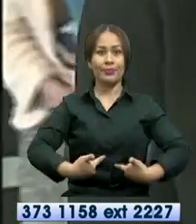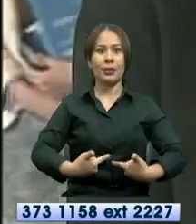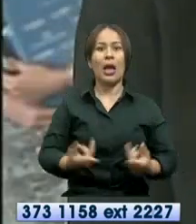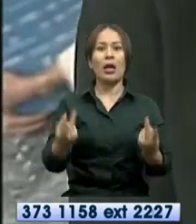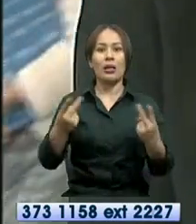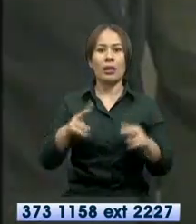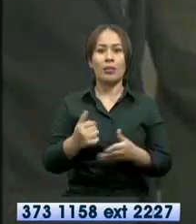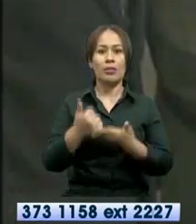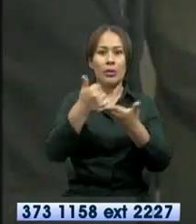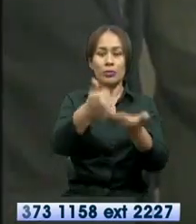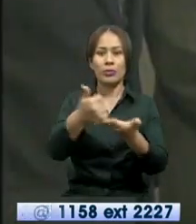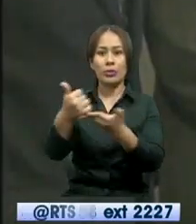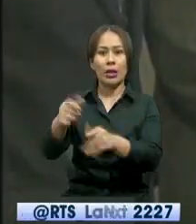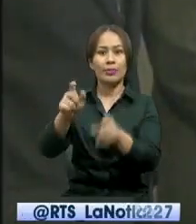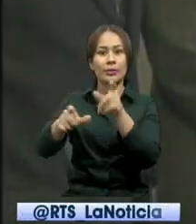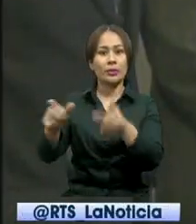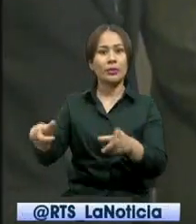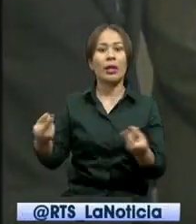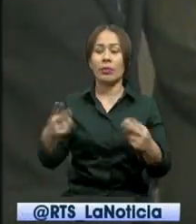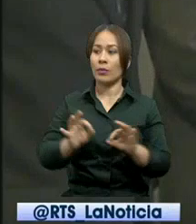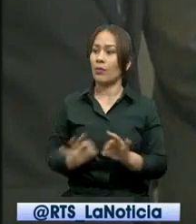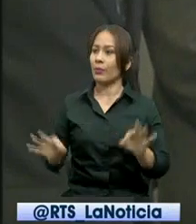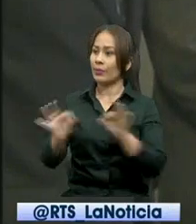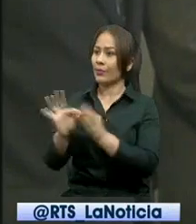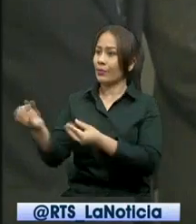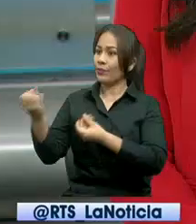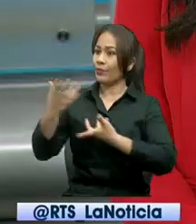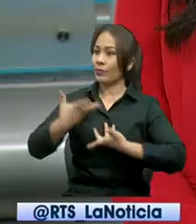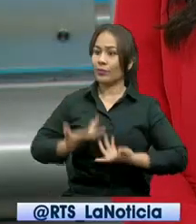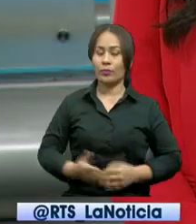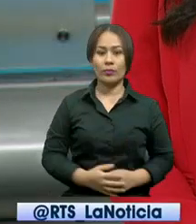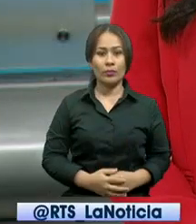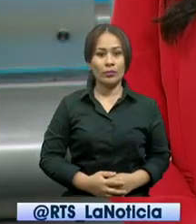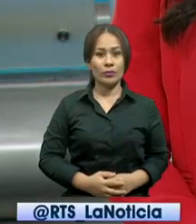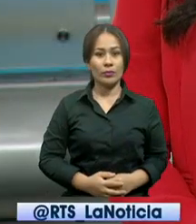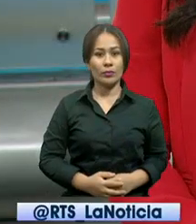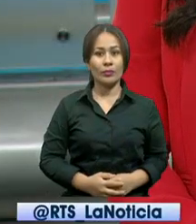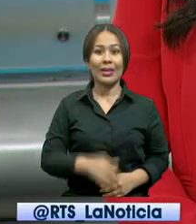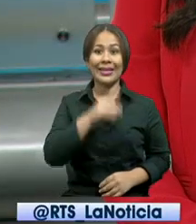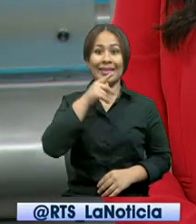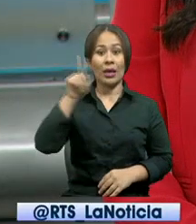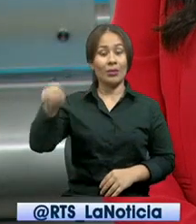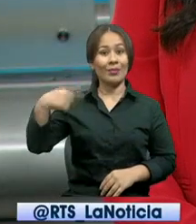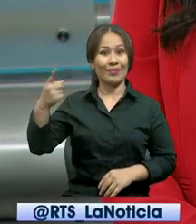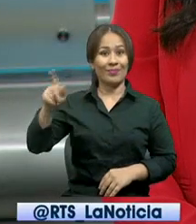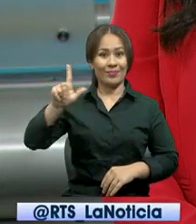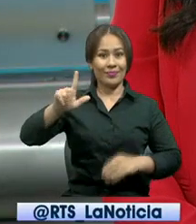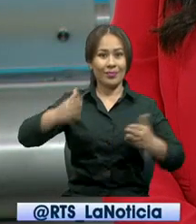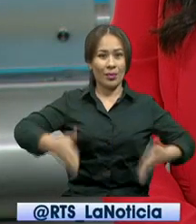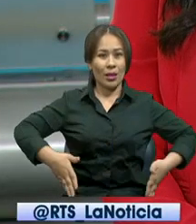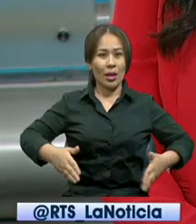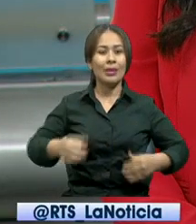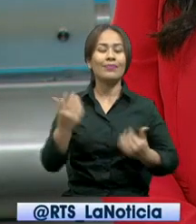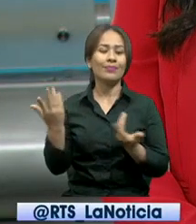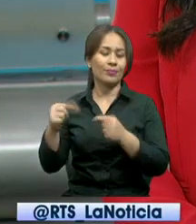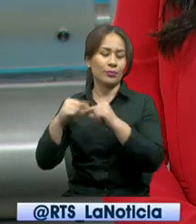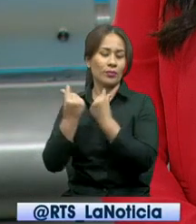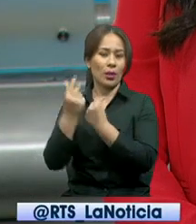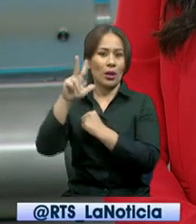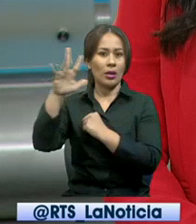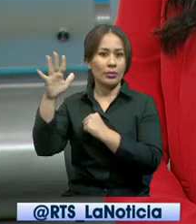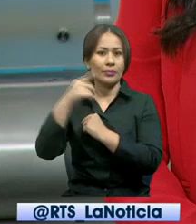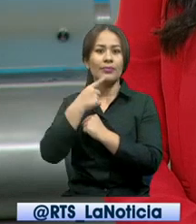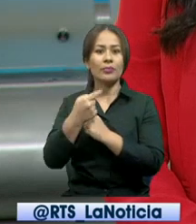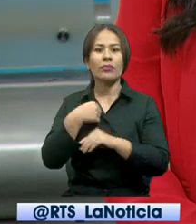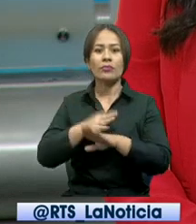gabinete paritario. Informó Héctor Romero. El candidato presidencial por Alianza País, Lenín Moreno,